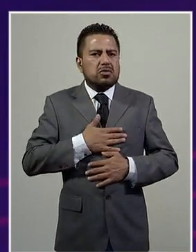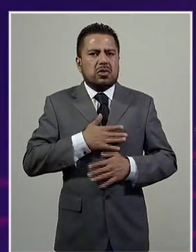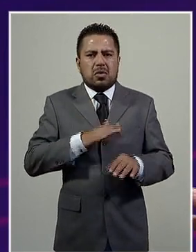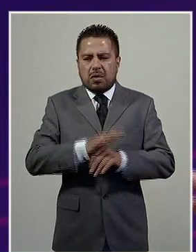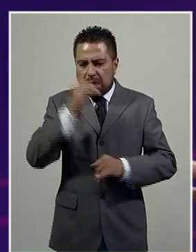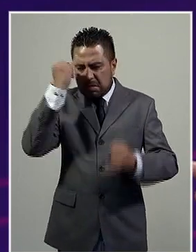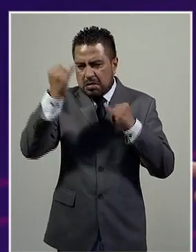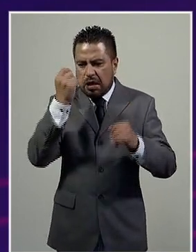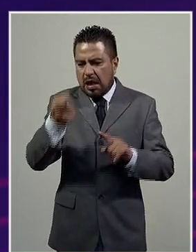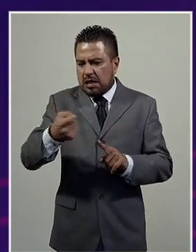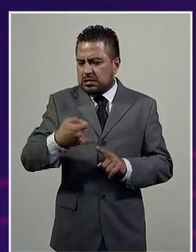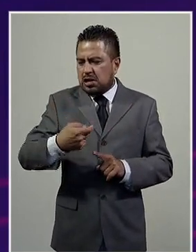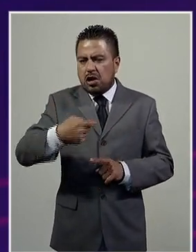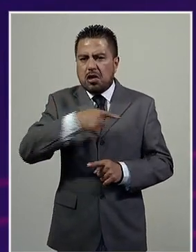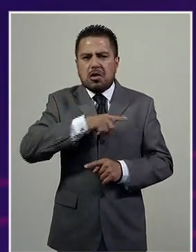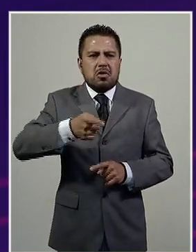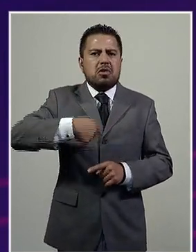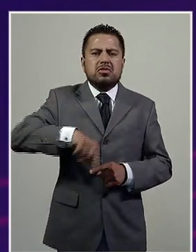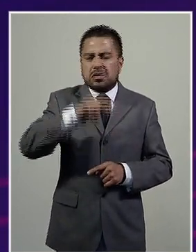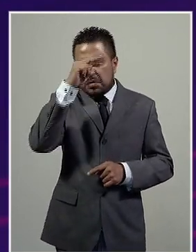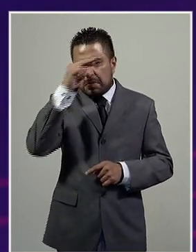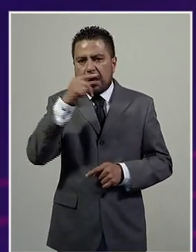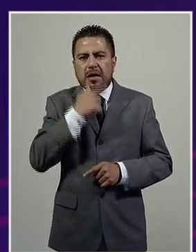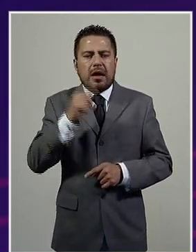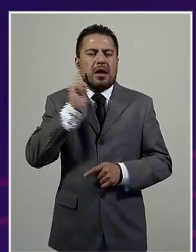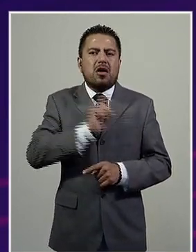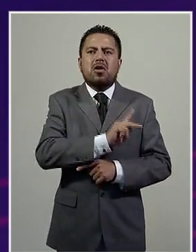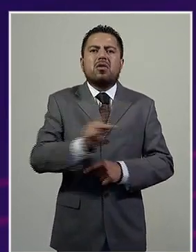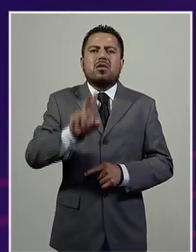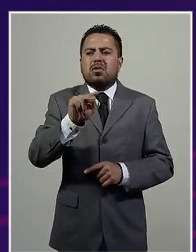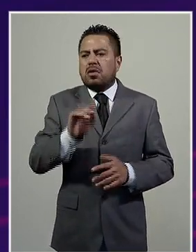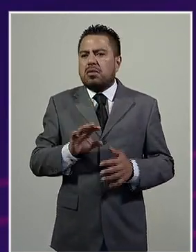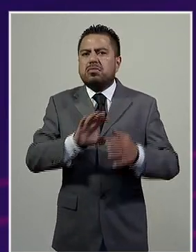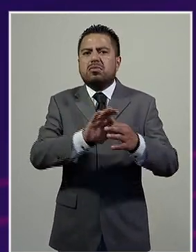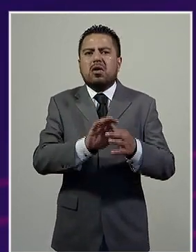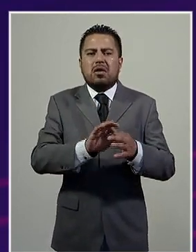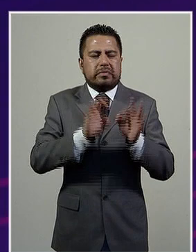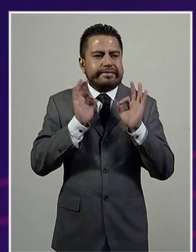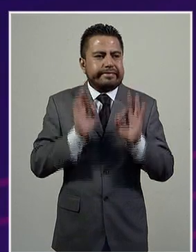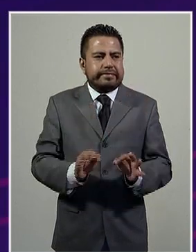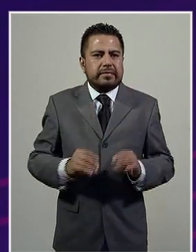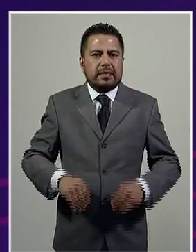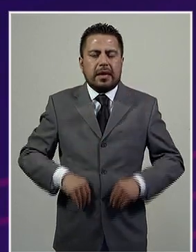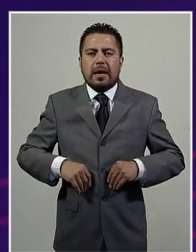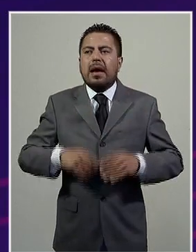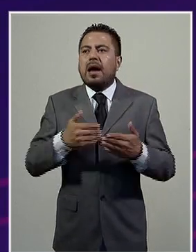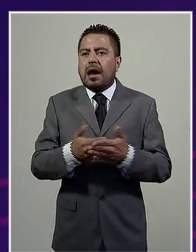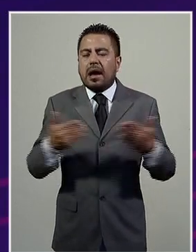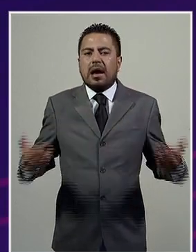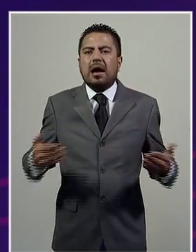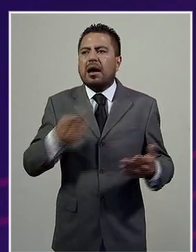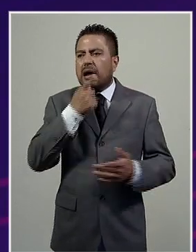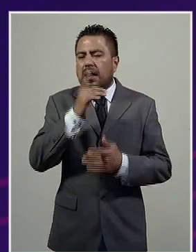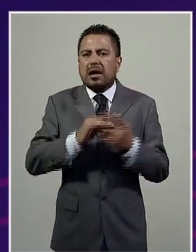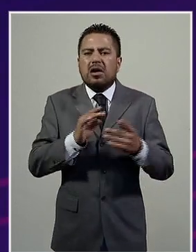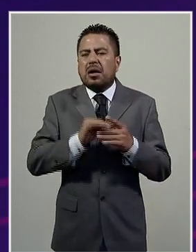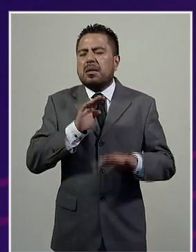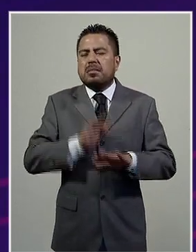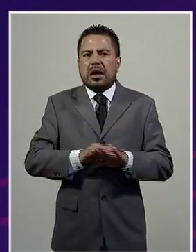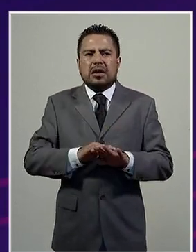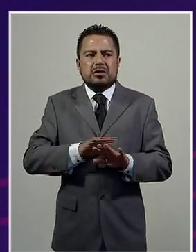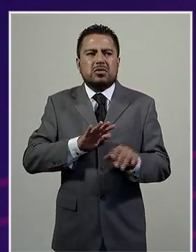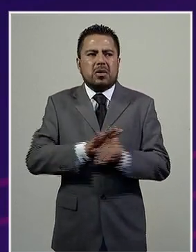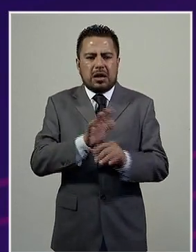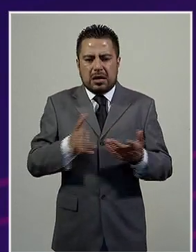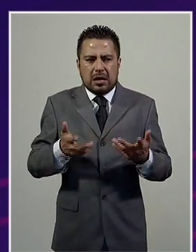idea de nosotros mismos, como mexicanas y mexicanos, que no corresponde a la realidad. Entonces vamos a volver a hablar un poco también del